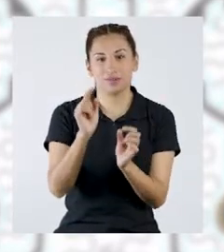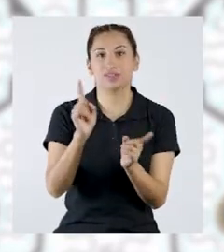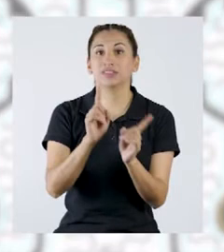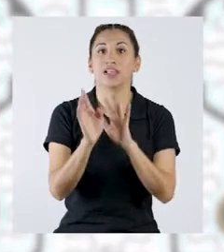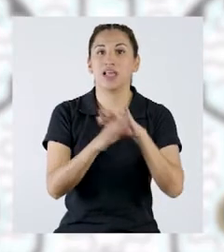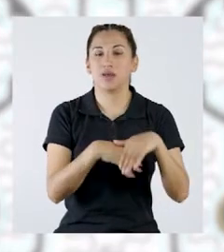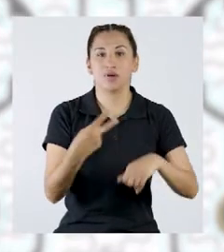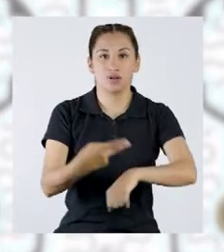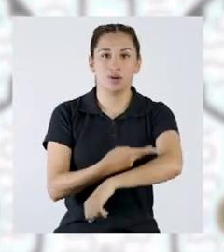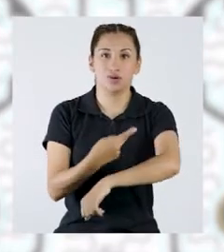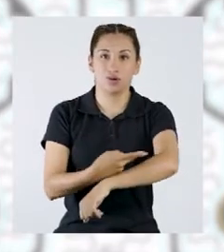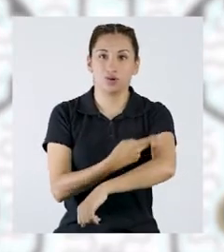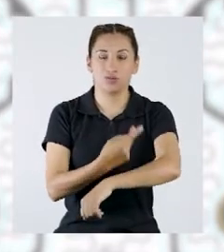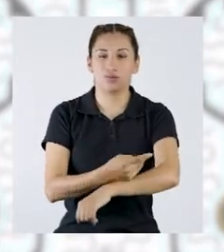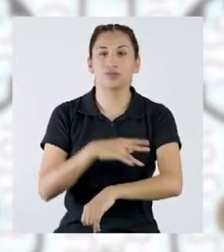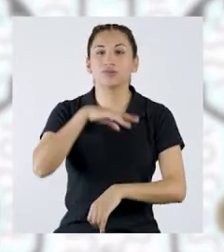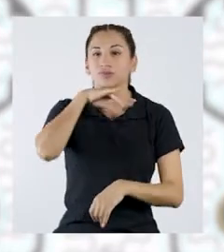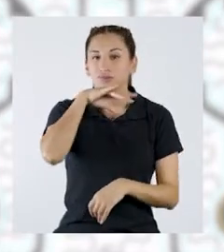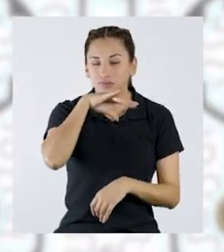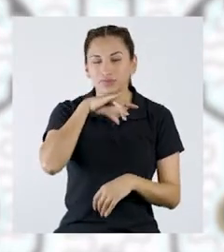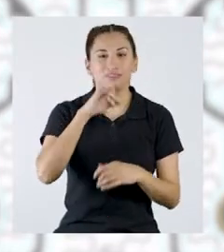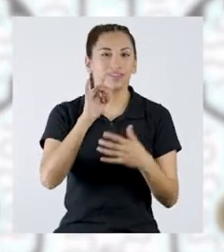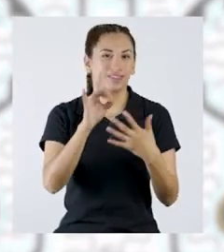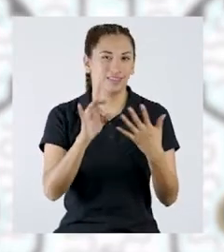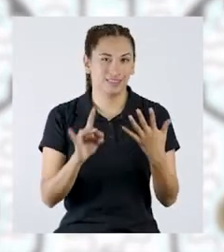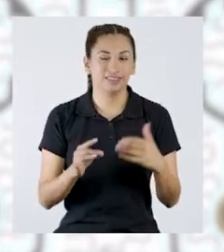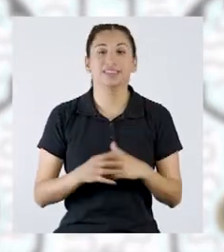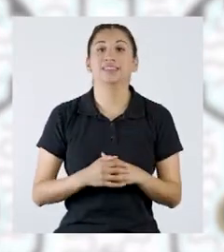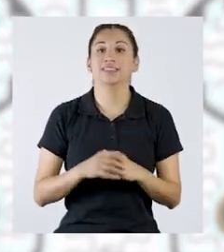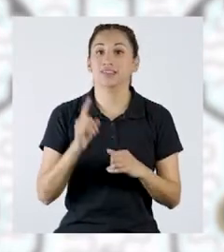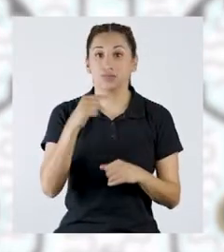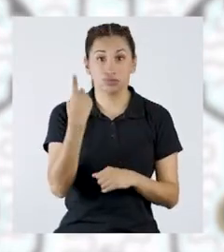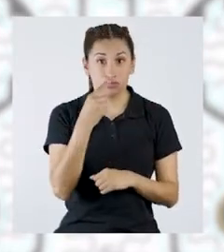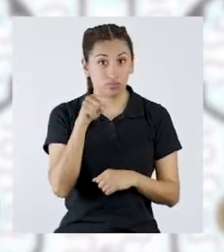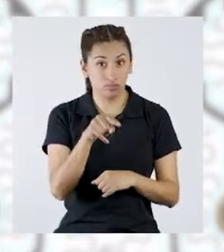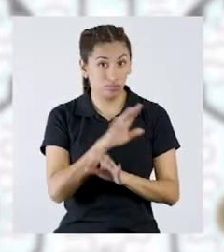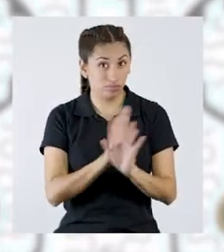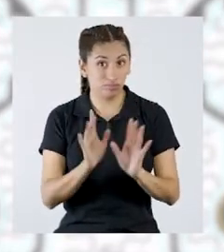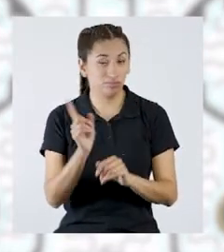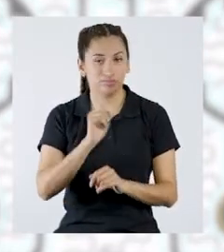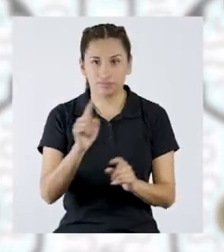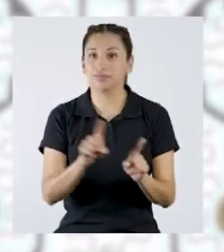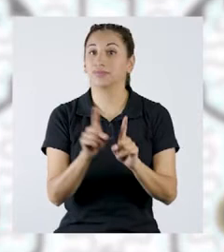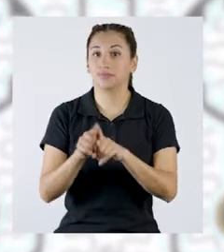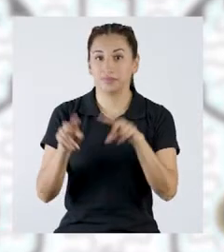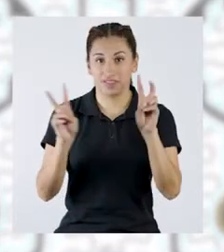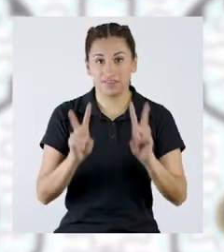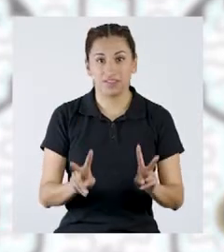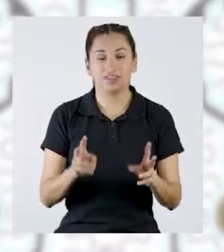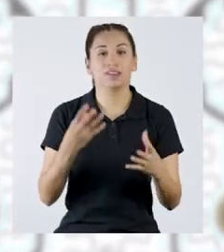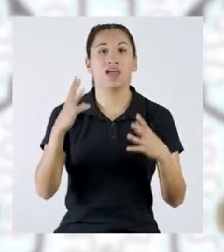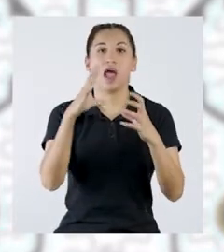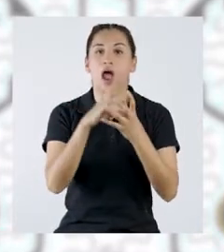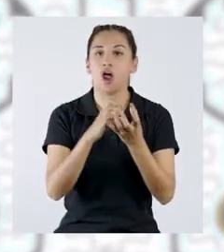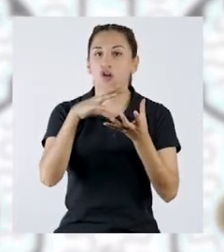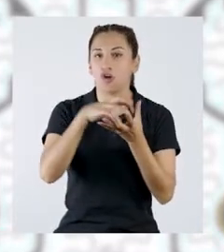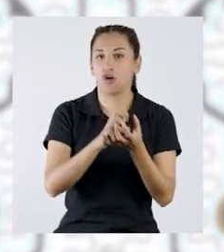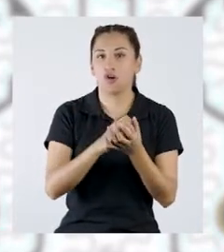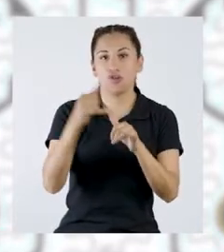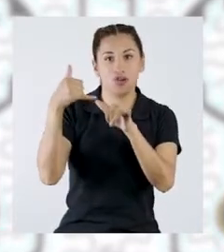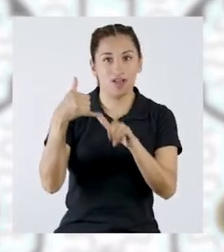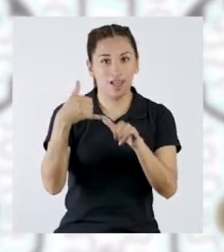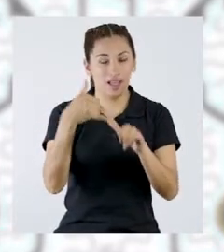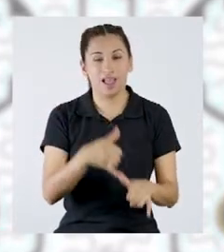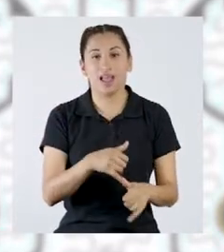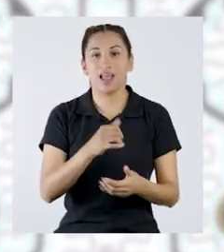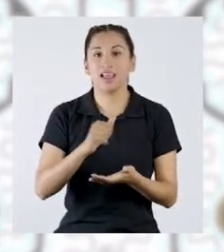hay ganado bovino, ovino, porcino, etc. No solo eso, Jazmín. También hay vegetales como algodón, caña